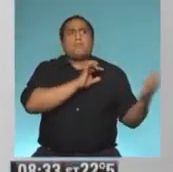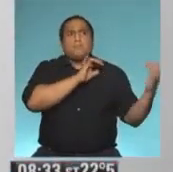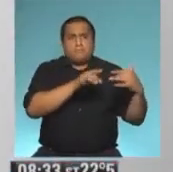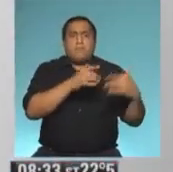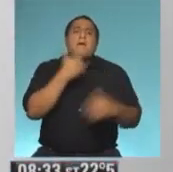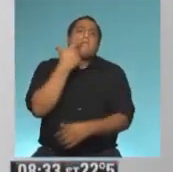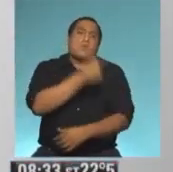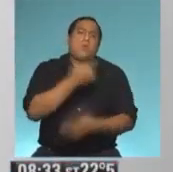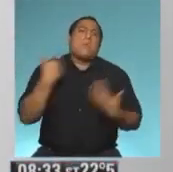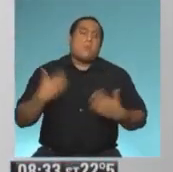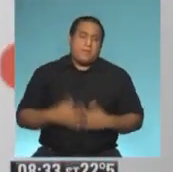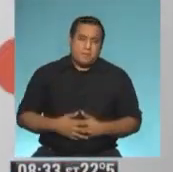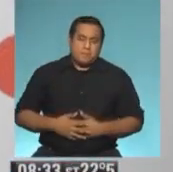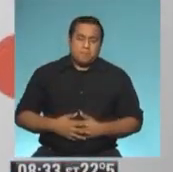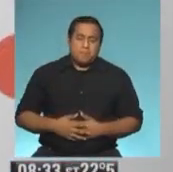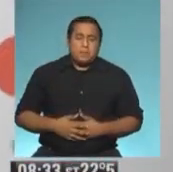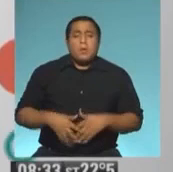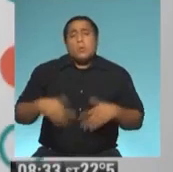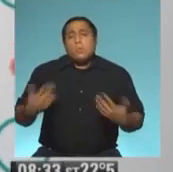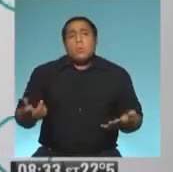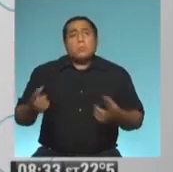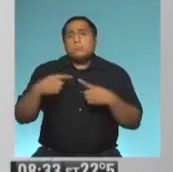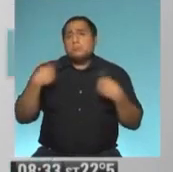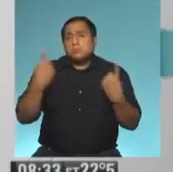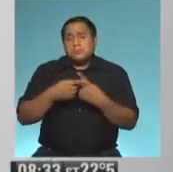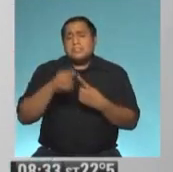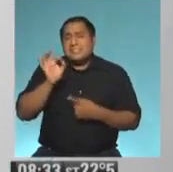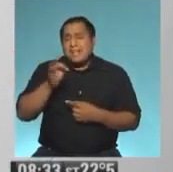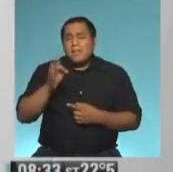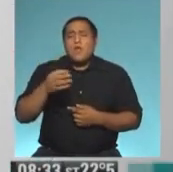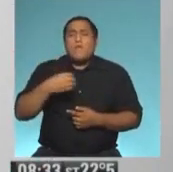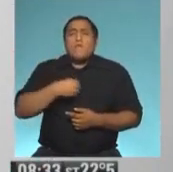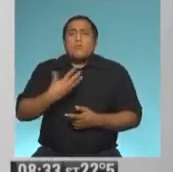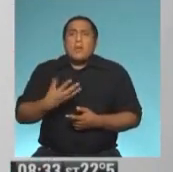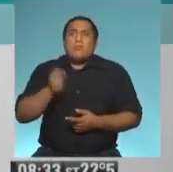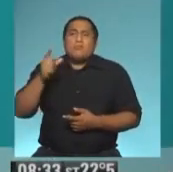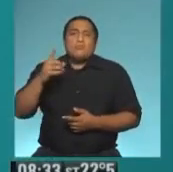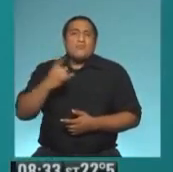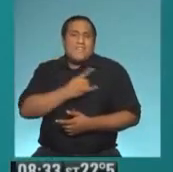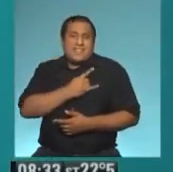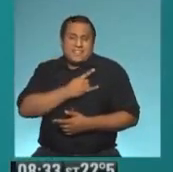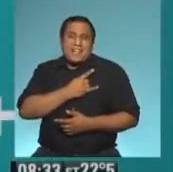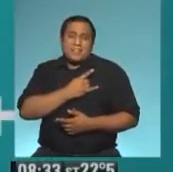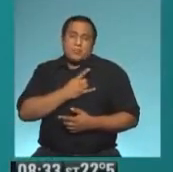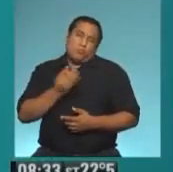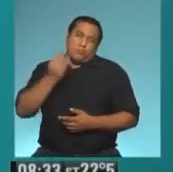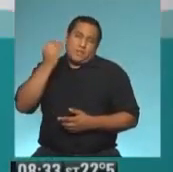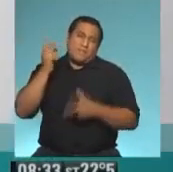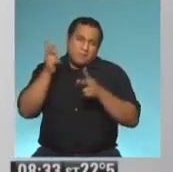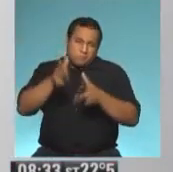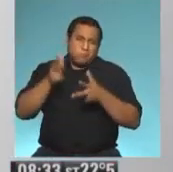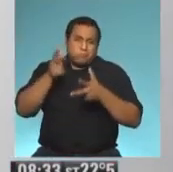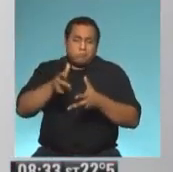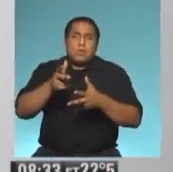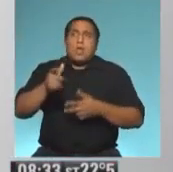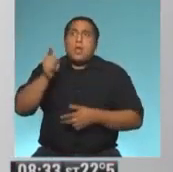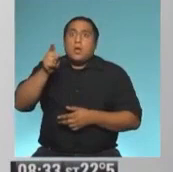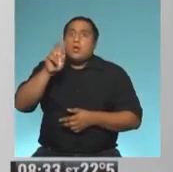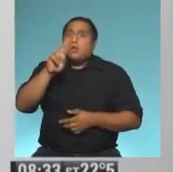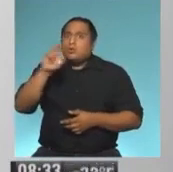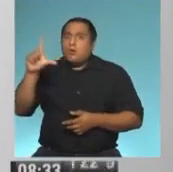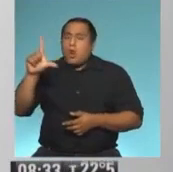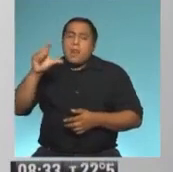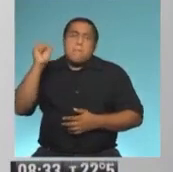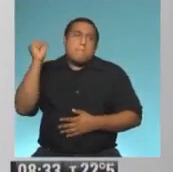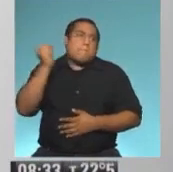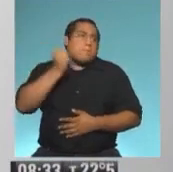muchísimas personas. Bueno, sabemos que el voluntariado universitario, lo hemos dicho varias veces, ha cumplido un rol fundamental en la